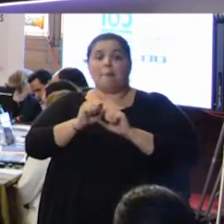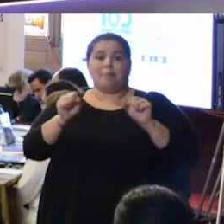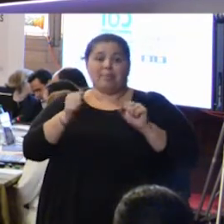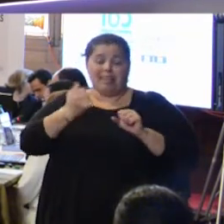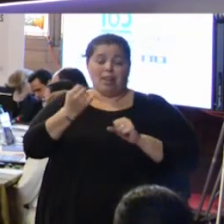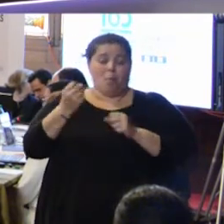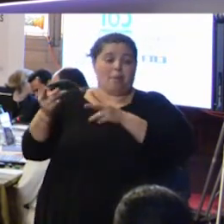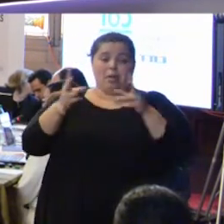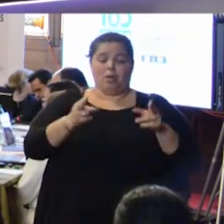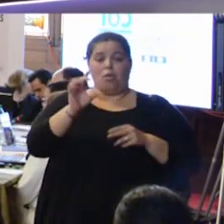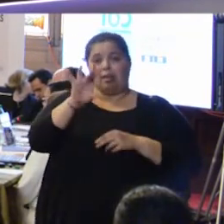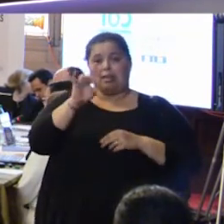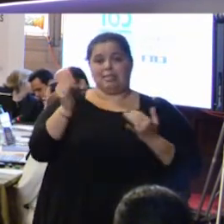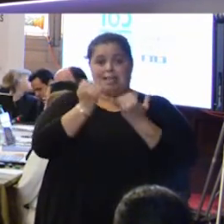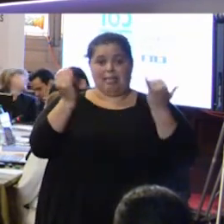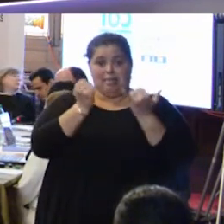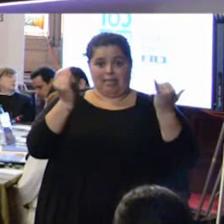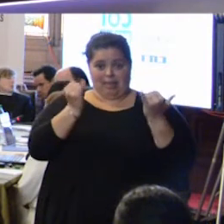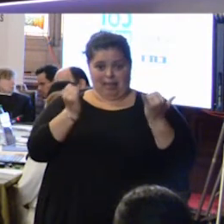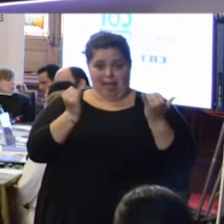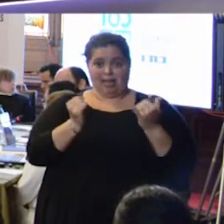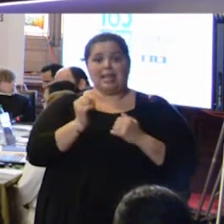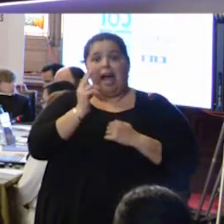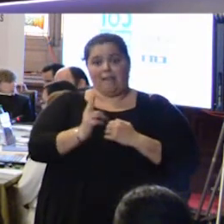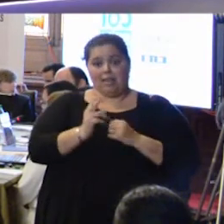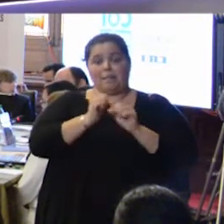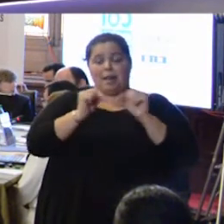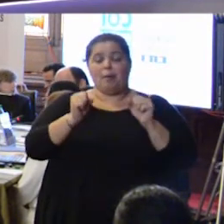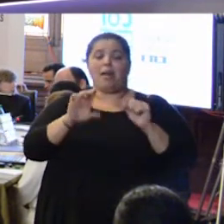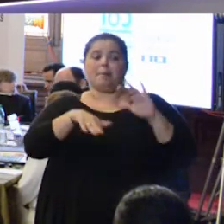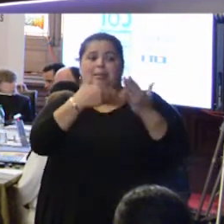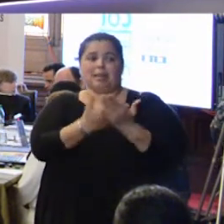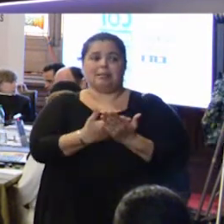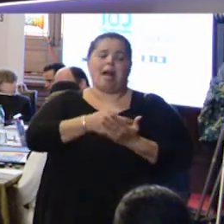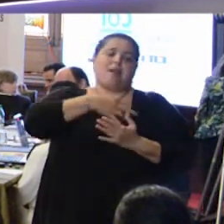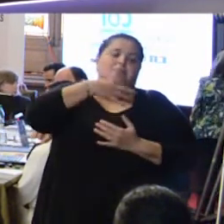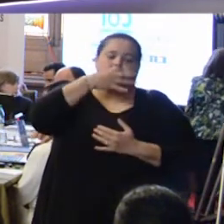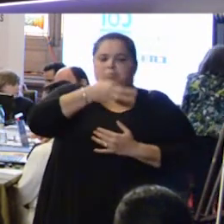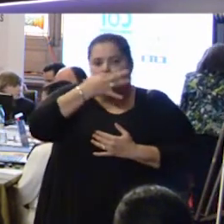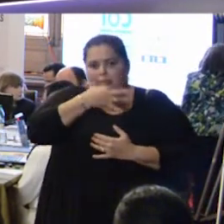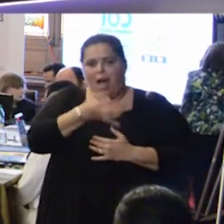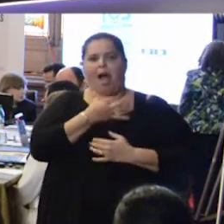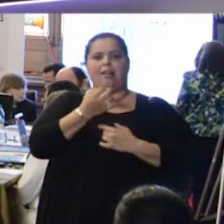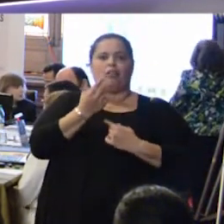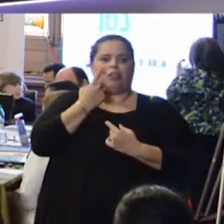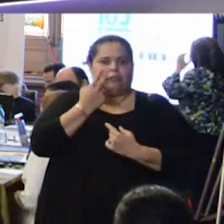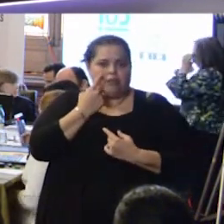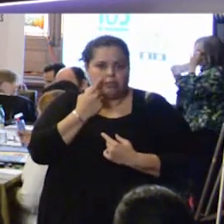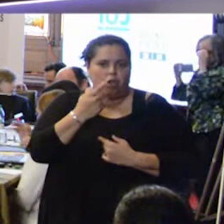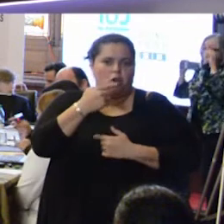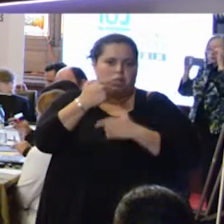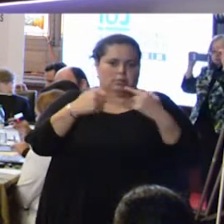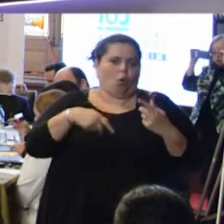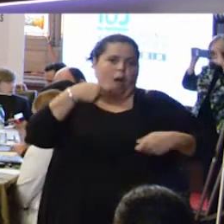hábiles para presentar sus observaciones, sus aportes o sus comentarios respecto a ello.